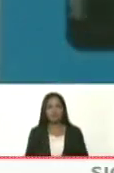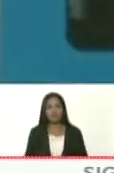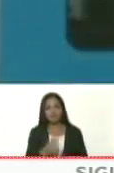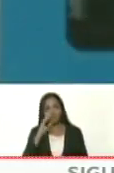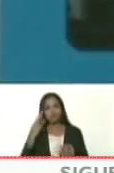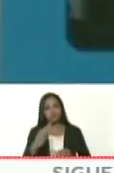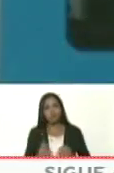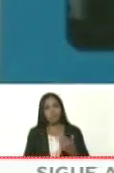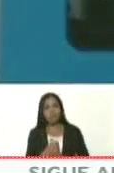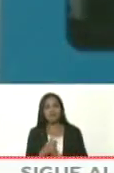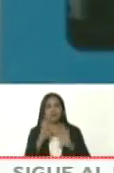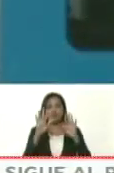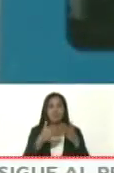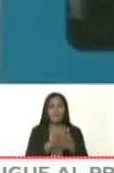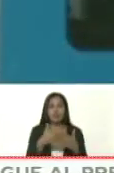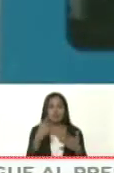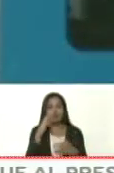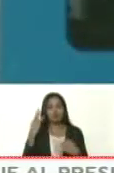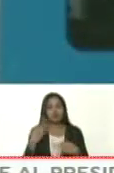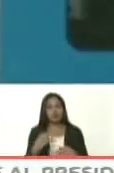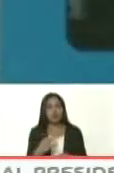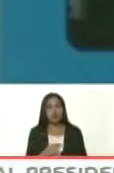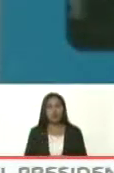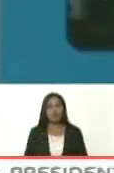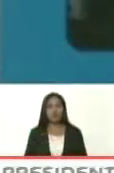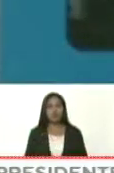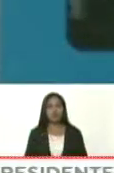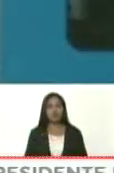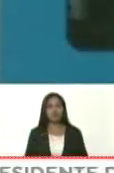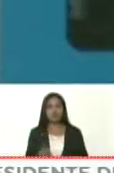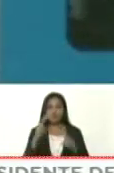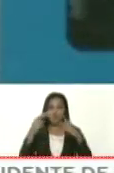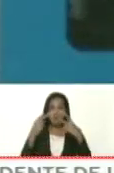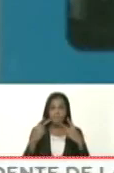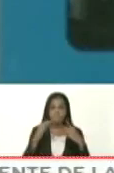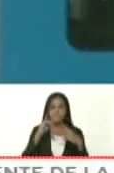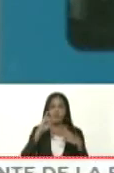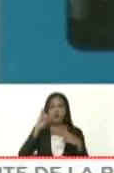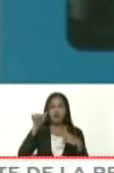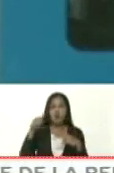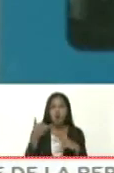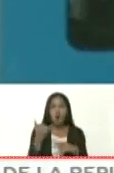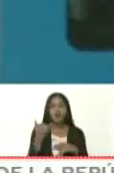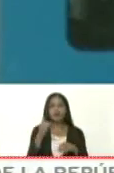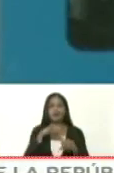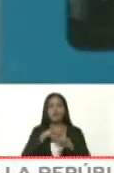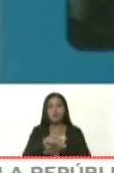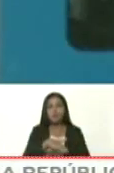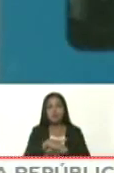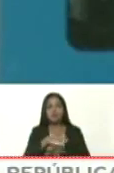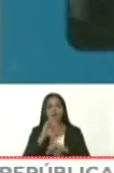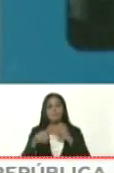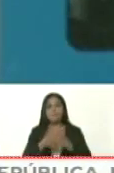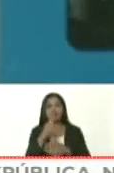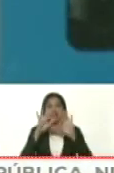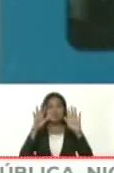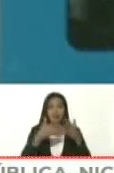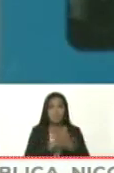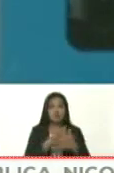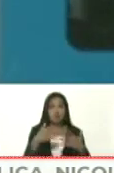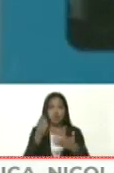10 millones de firmas. Estoy seguro, Jorge Rodríguez. Escúchame bien. Estoy seguro que vamos a llegar a más de 10 millones de